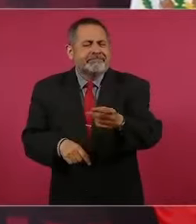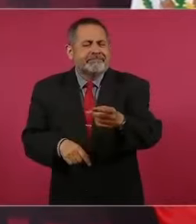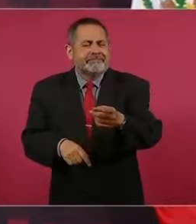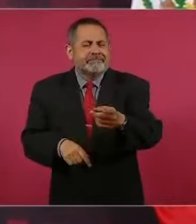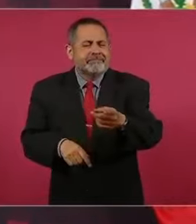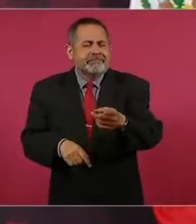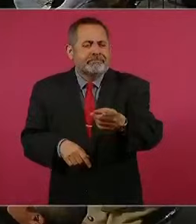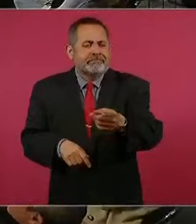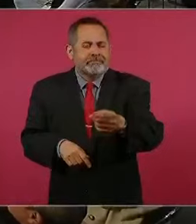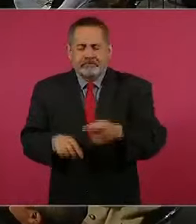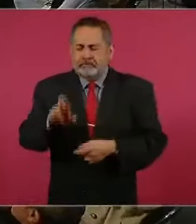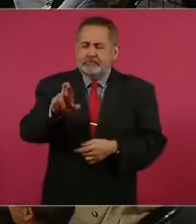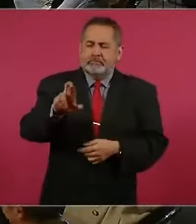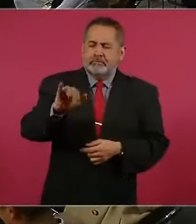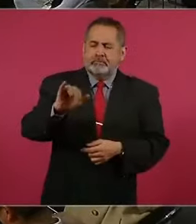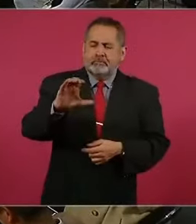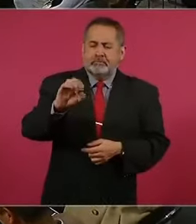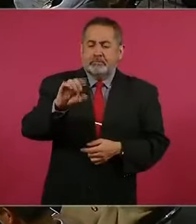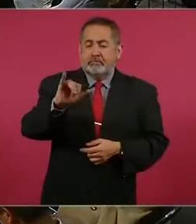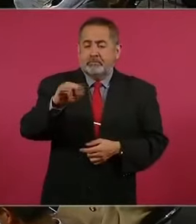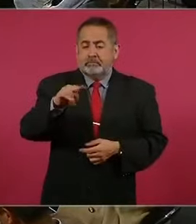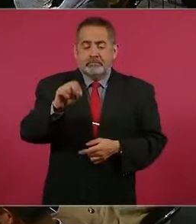Ricolino. Ricolino, sí.